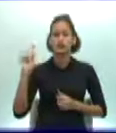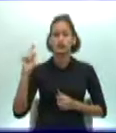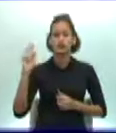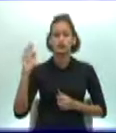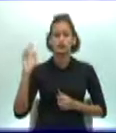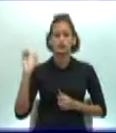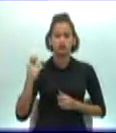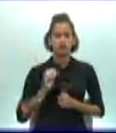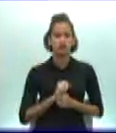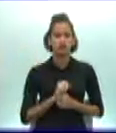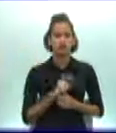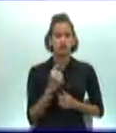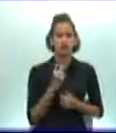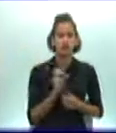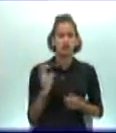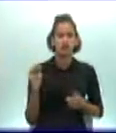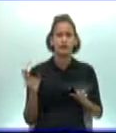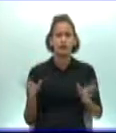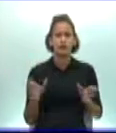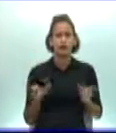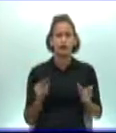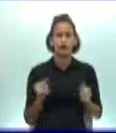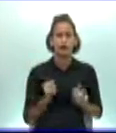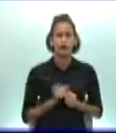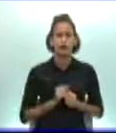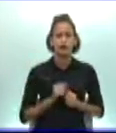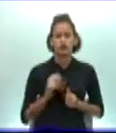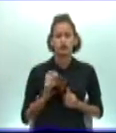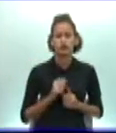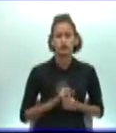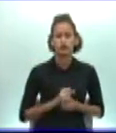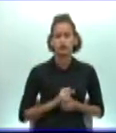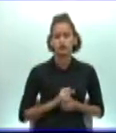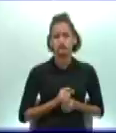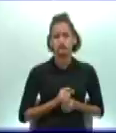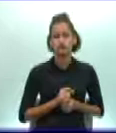el Cretácico y también el Cuaternario.